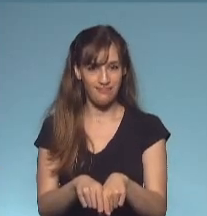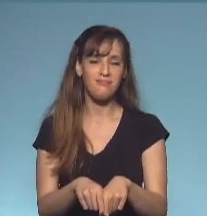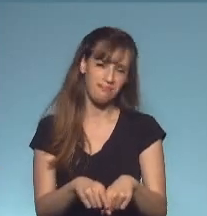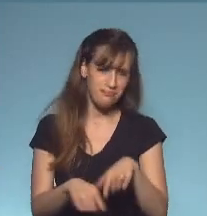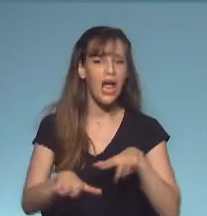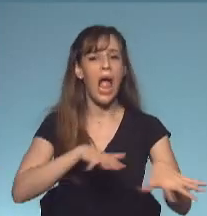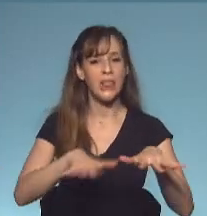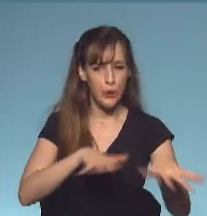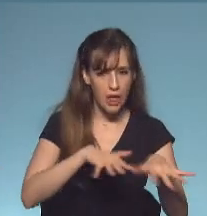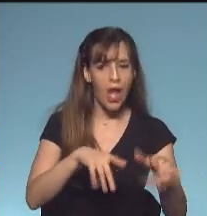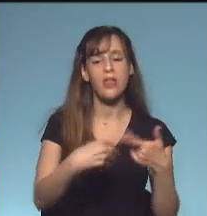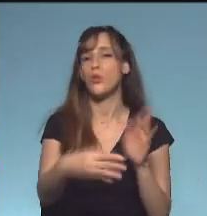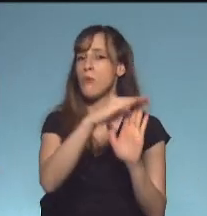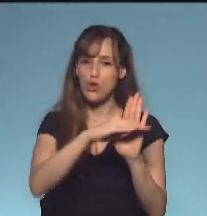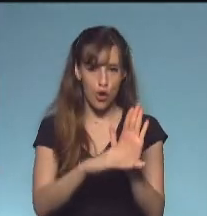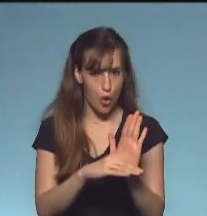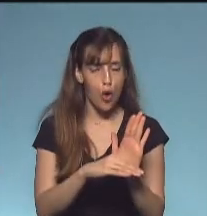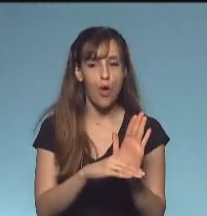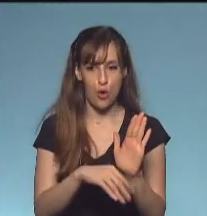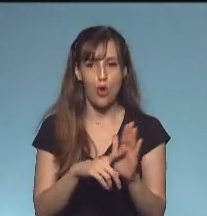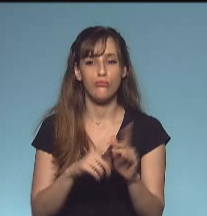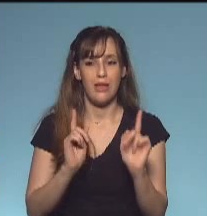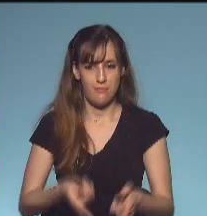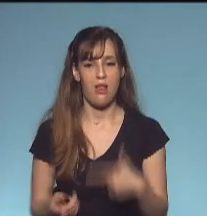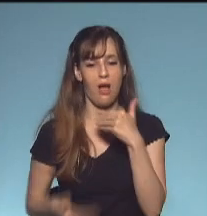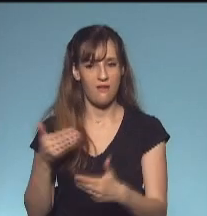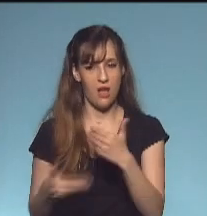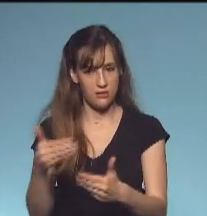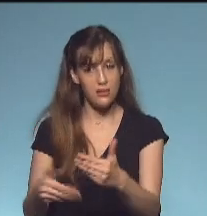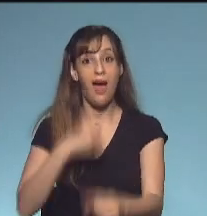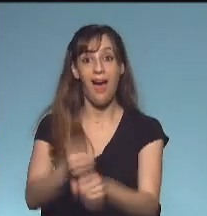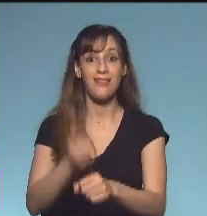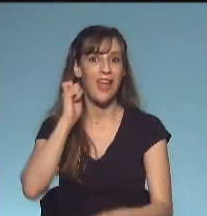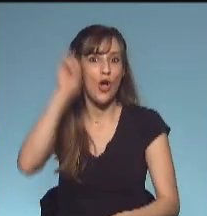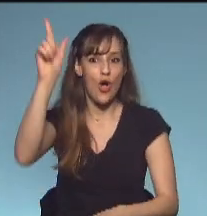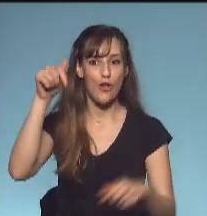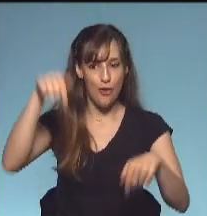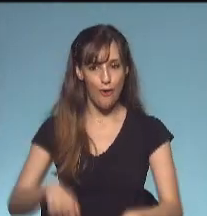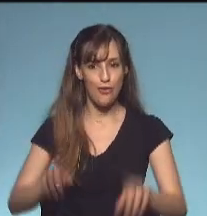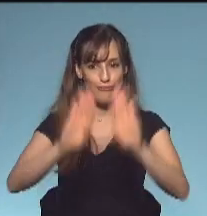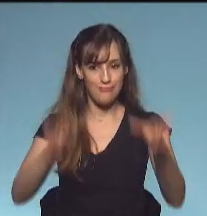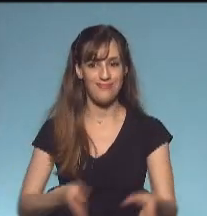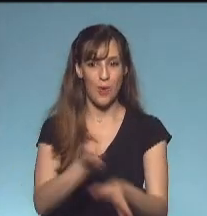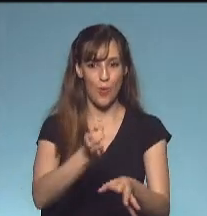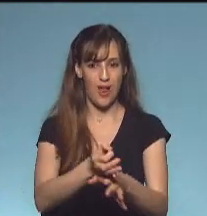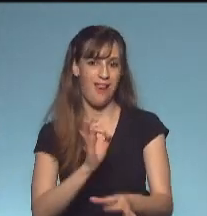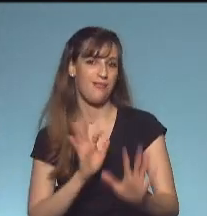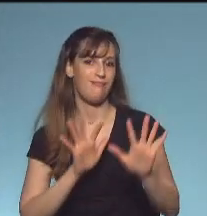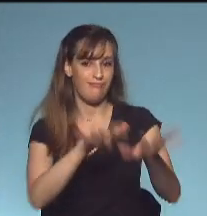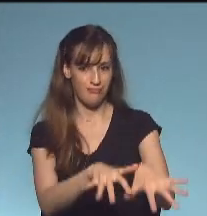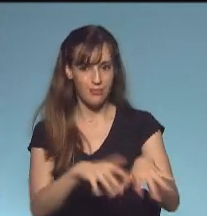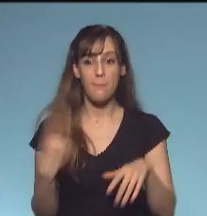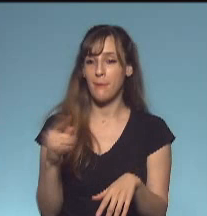actividades, protocolos, y pudimos avanzar de nuevo hasta en la presencialidad educativa. Pero como decía